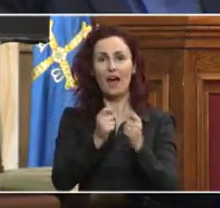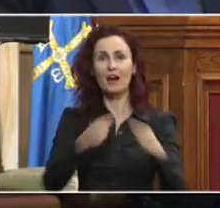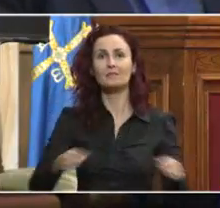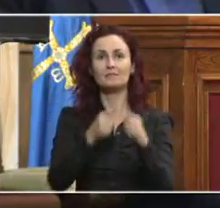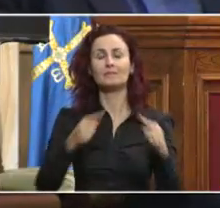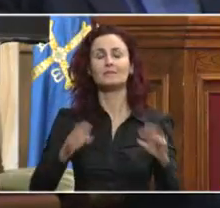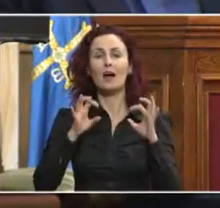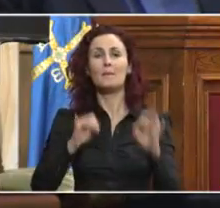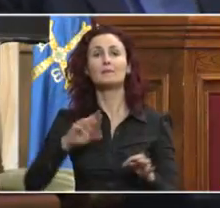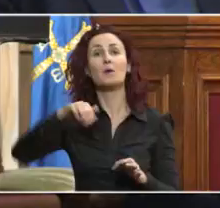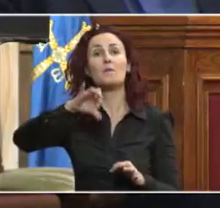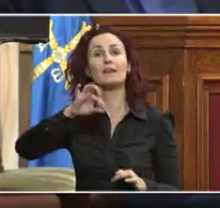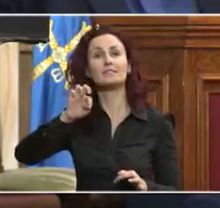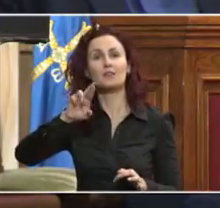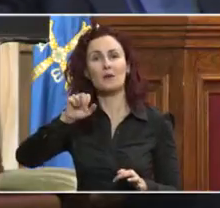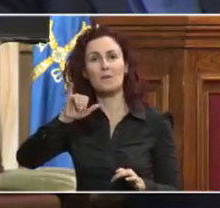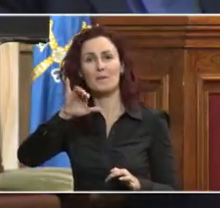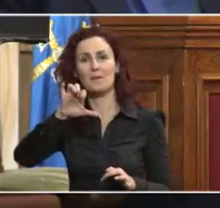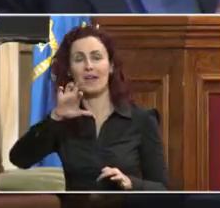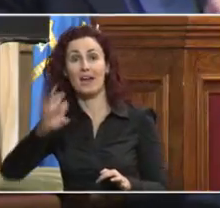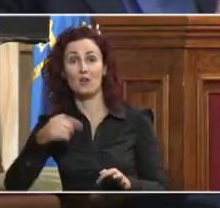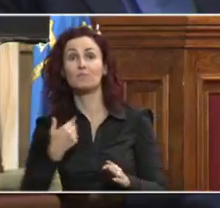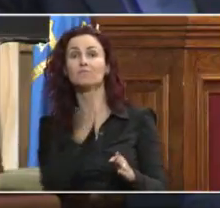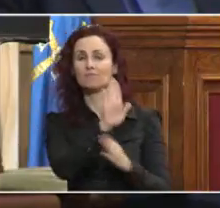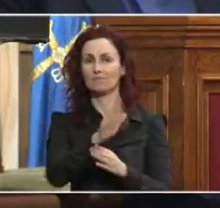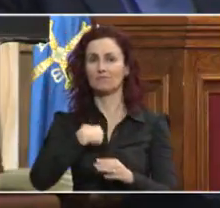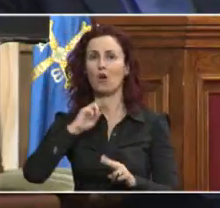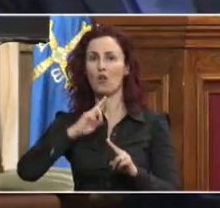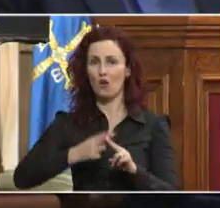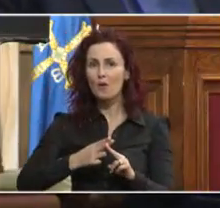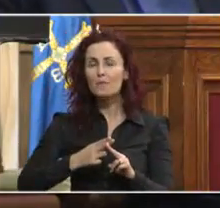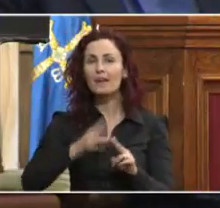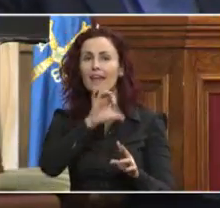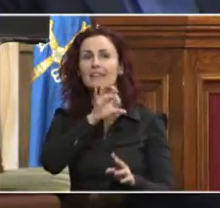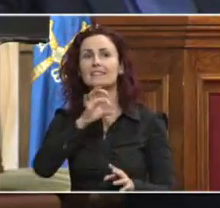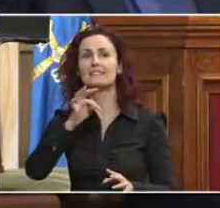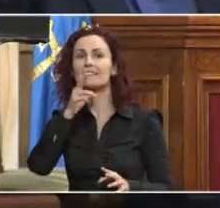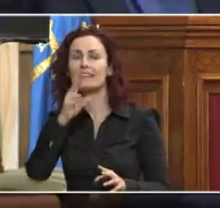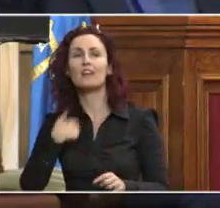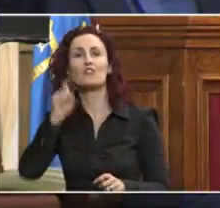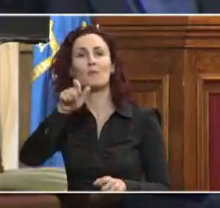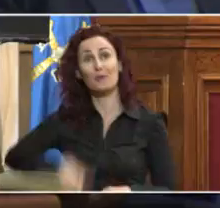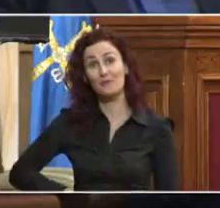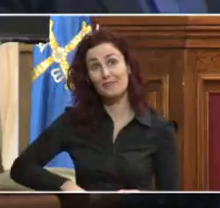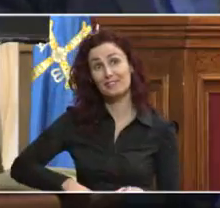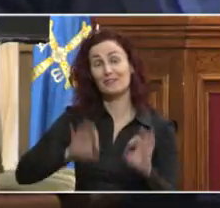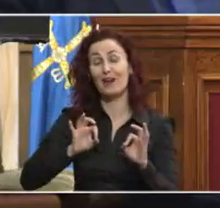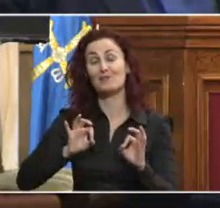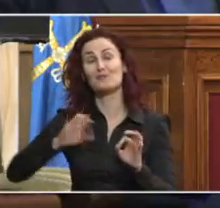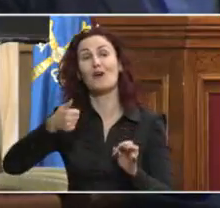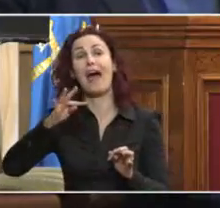Johann Sebastian Mastro Piero. Quiero empezar presentándome. Mi nombre es Esther Piscore y soy profesora de la Universidad de